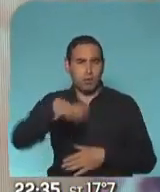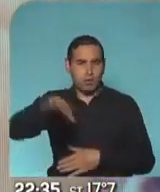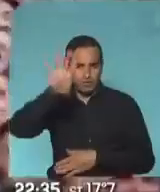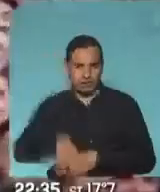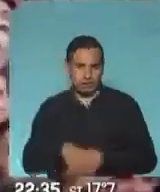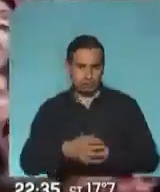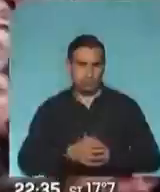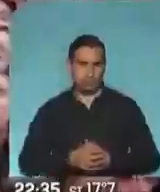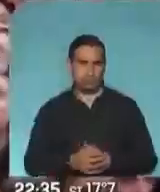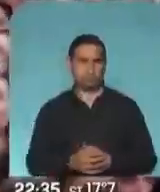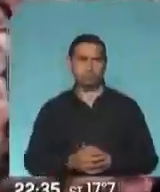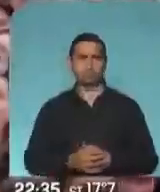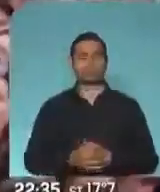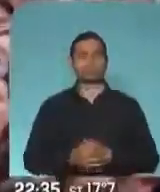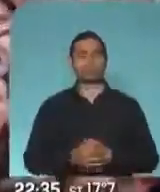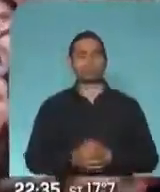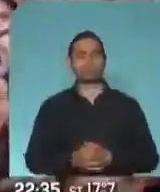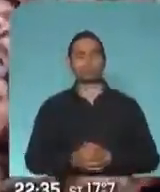Cataluña.